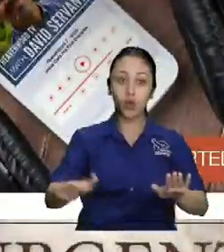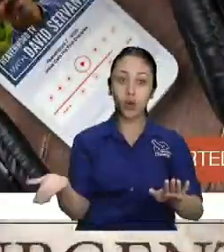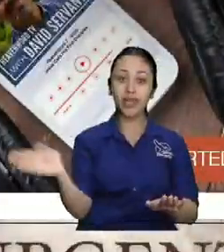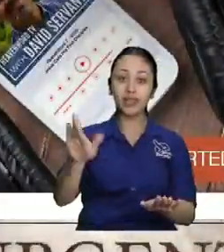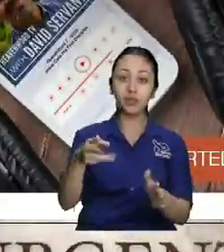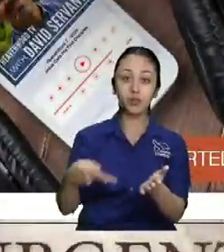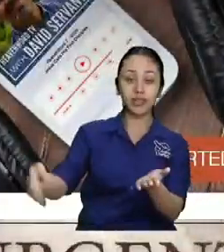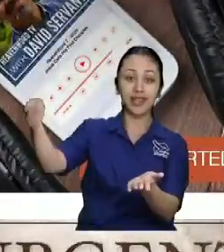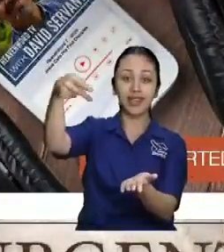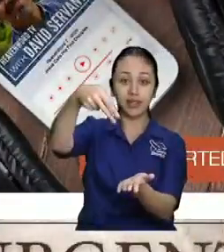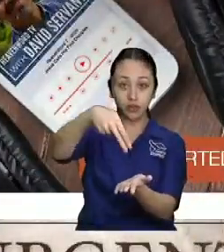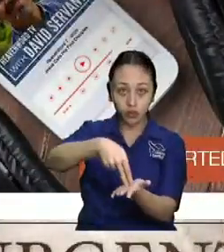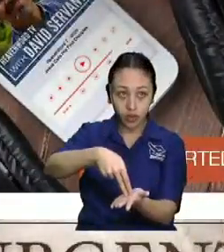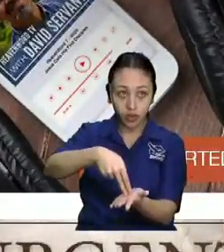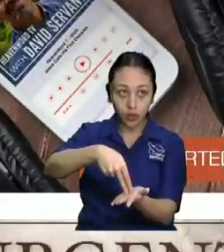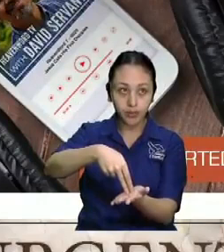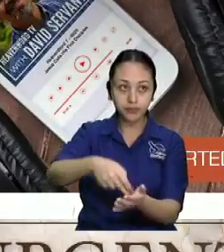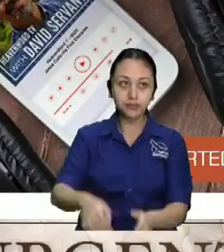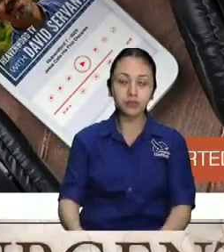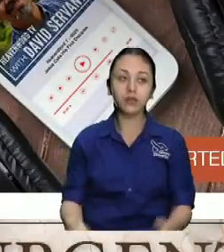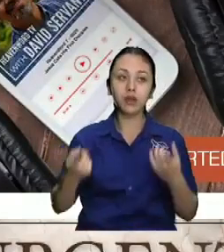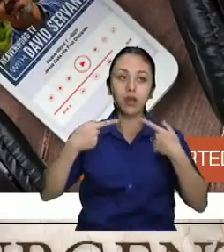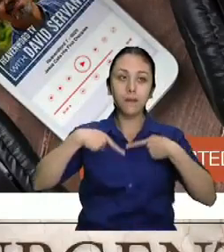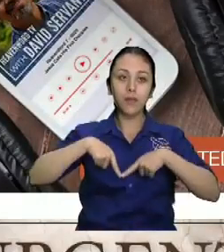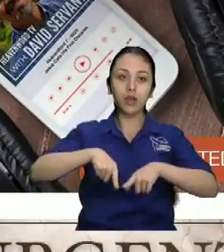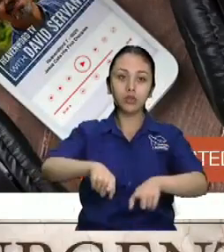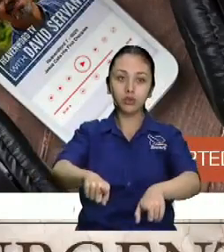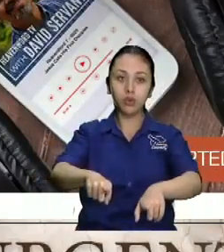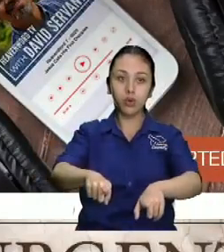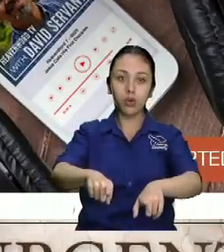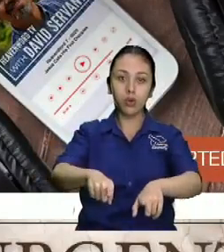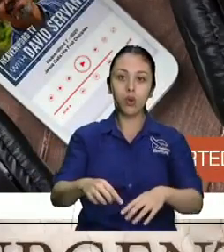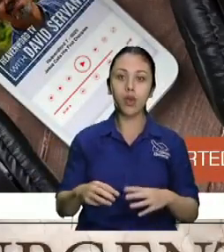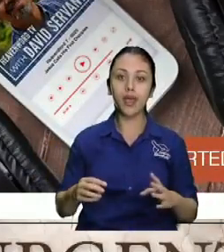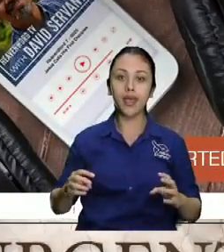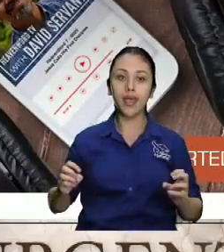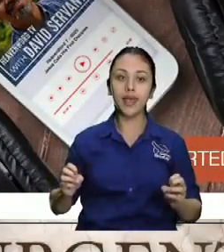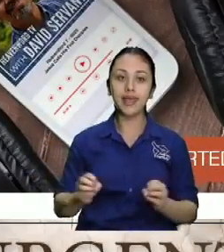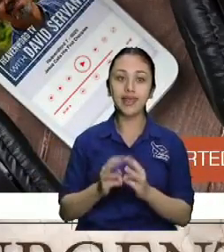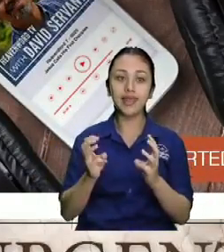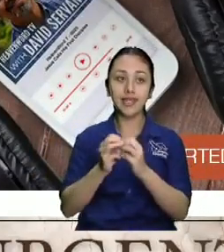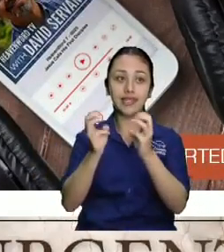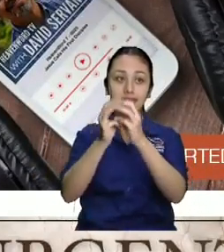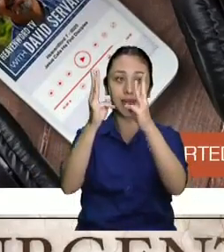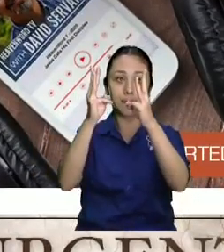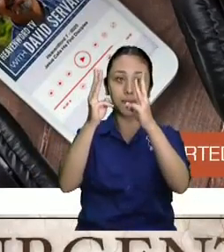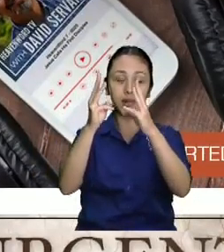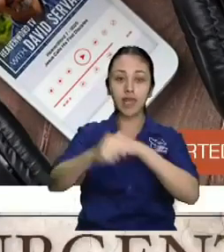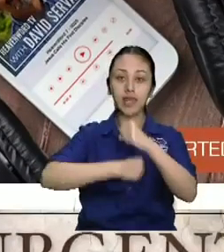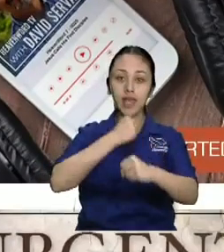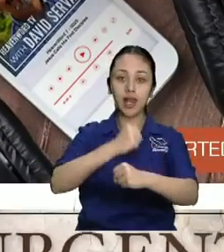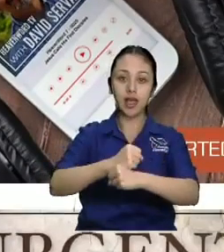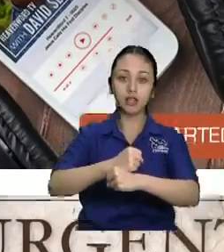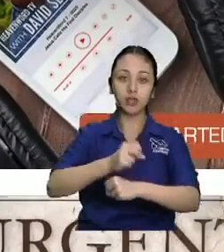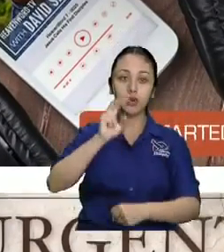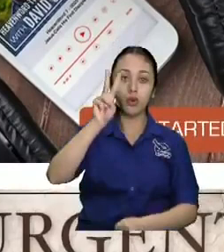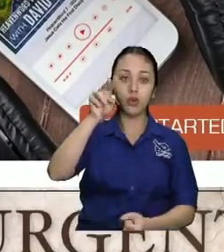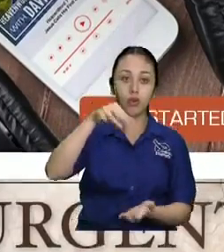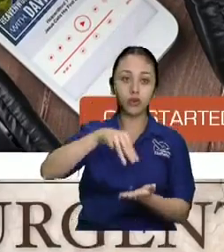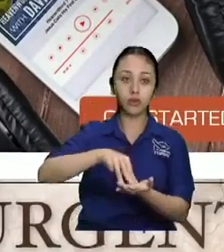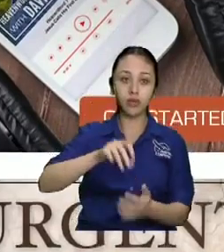Vamos a ver. Ocurrió en diciembre de 2001, poco después ya leí un informe por email acerca de la resurrección del pastor nigeriano